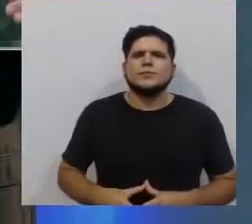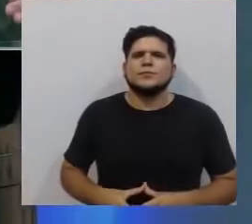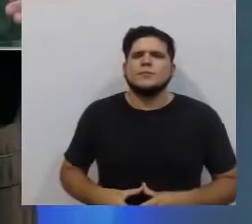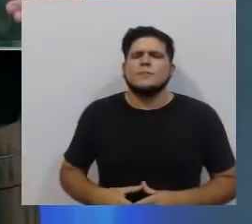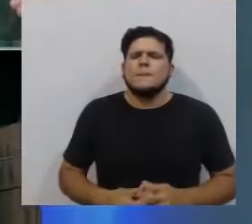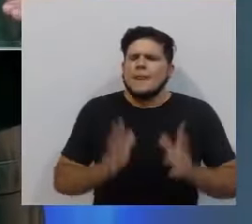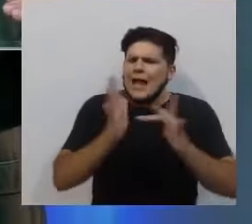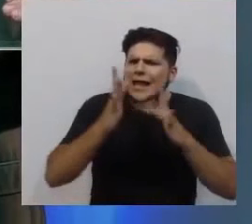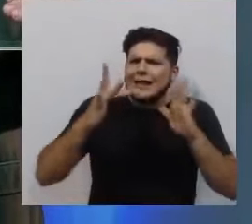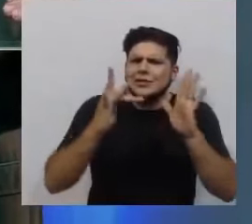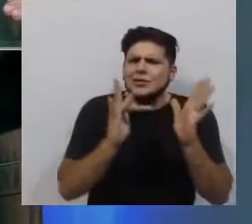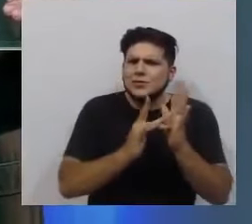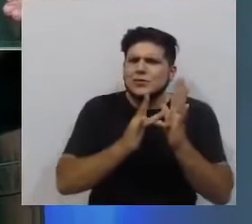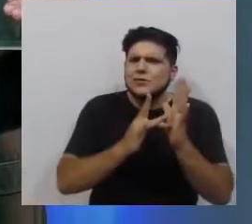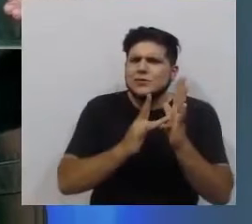cielos